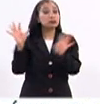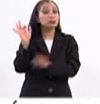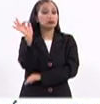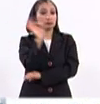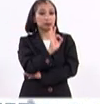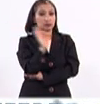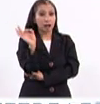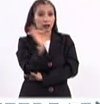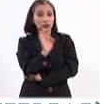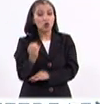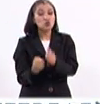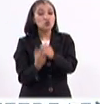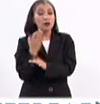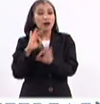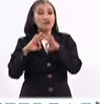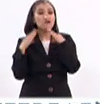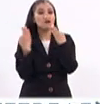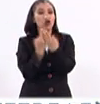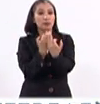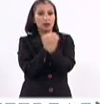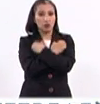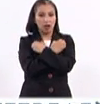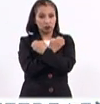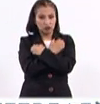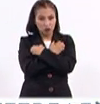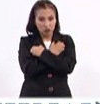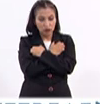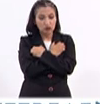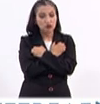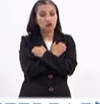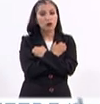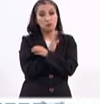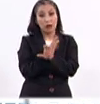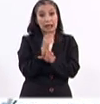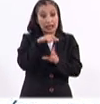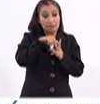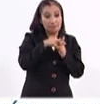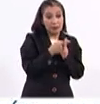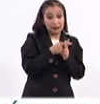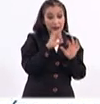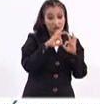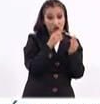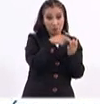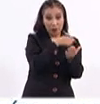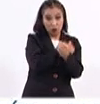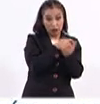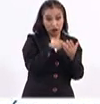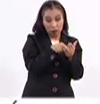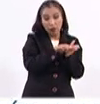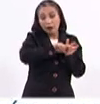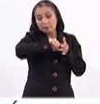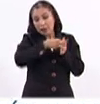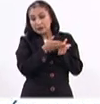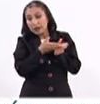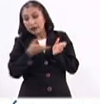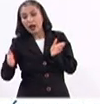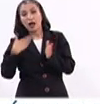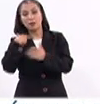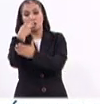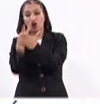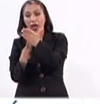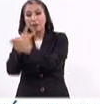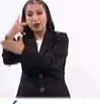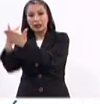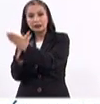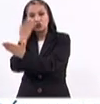sería un nuevo modelo educativo, porque a partir del modelo surgen los planes